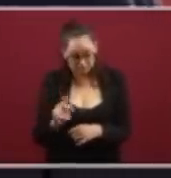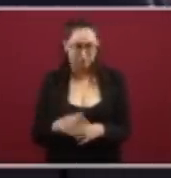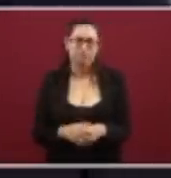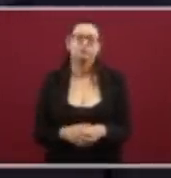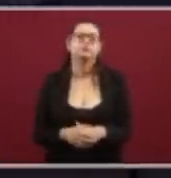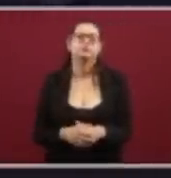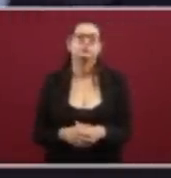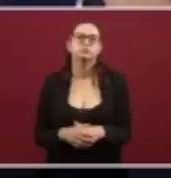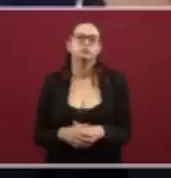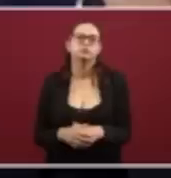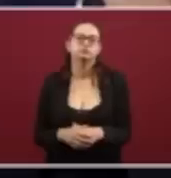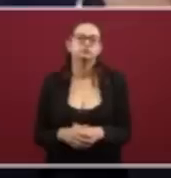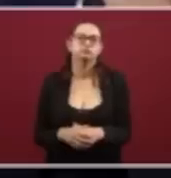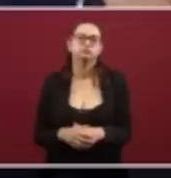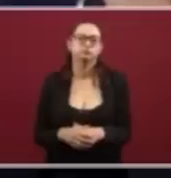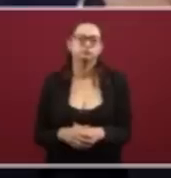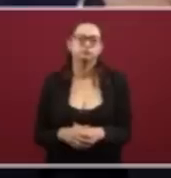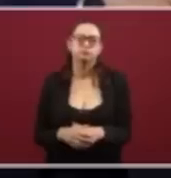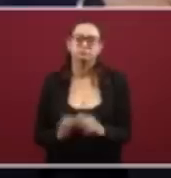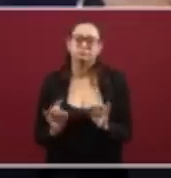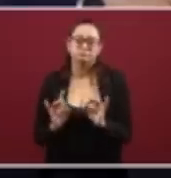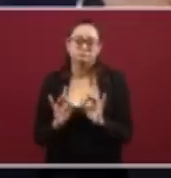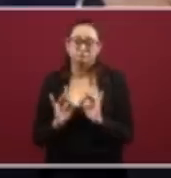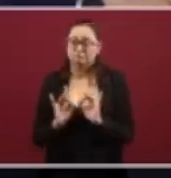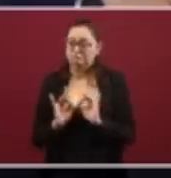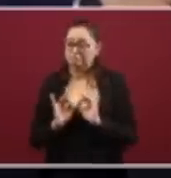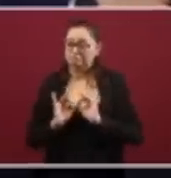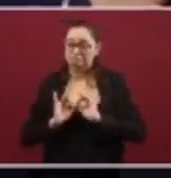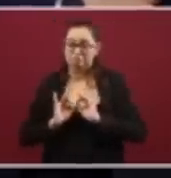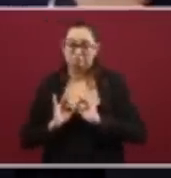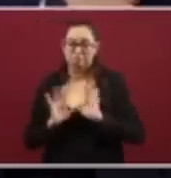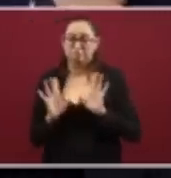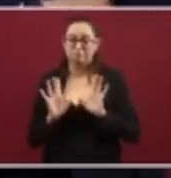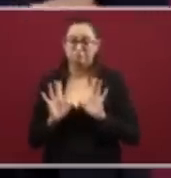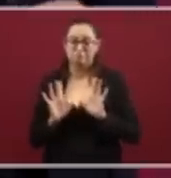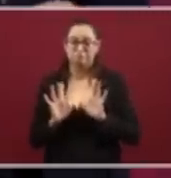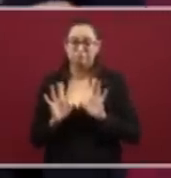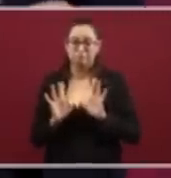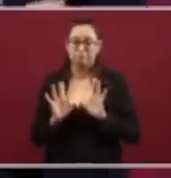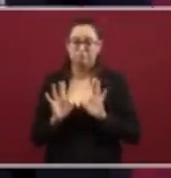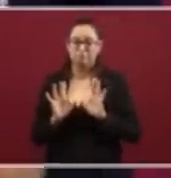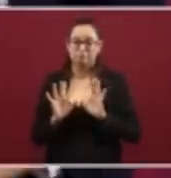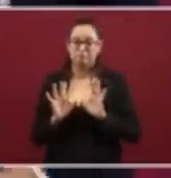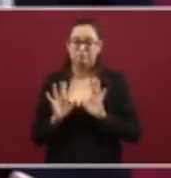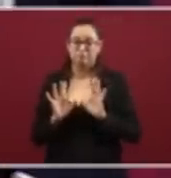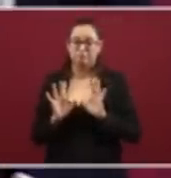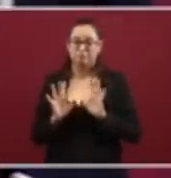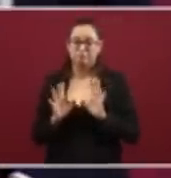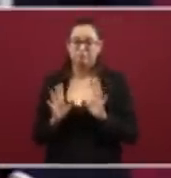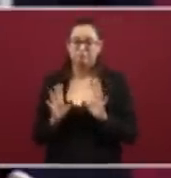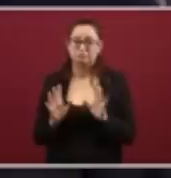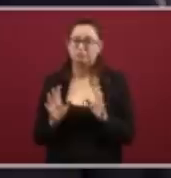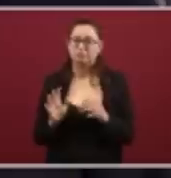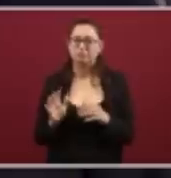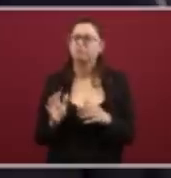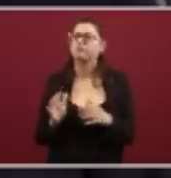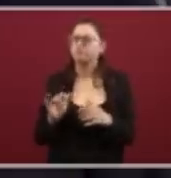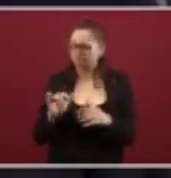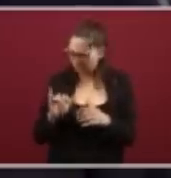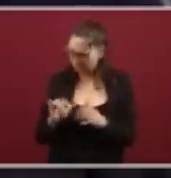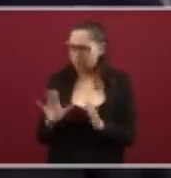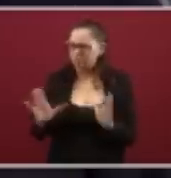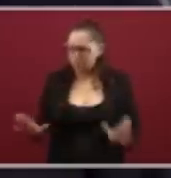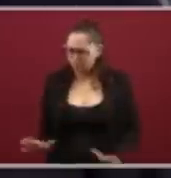aunque se promueva mayor comercio mayor